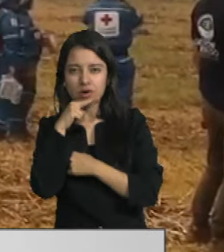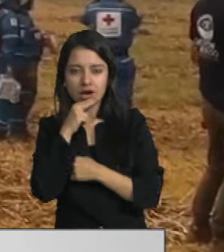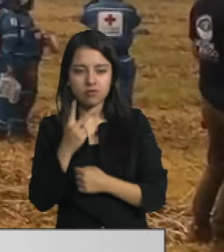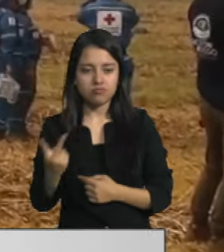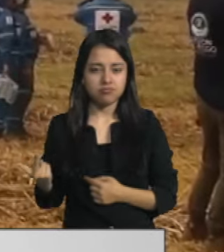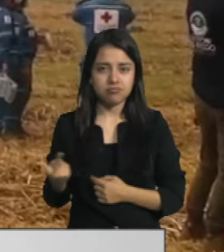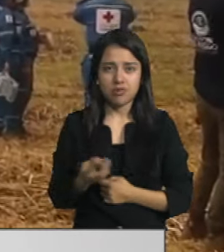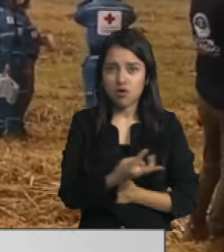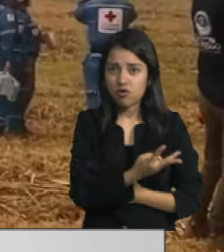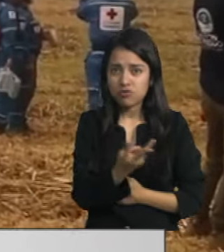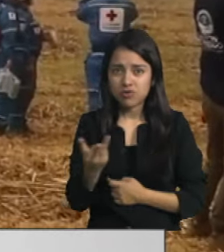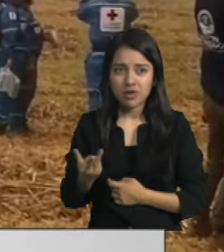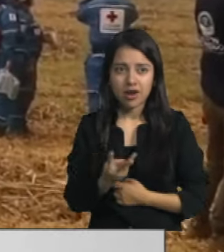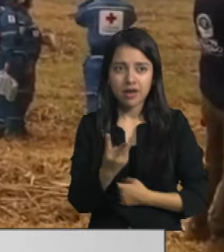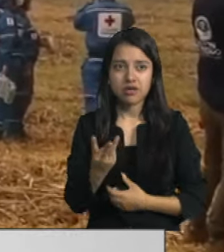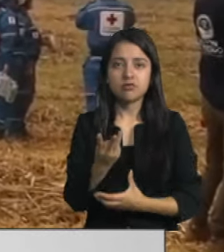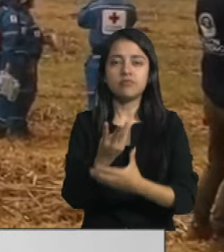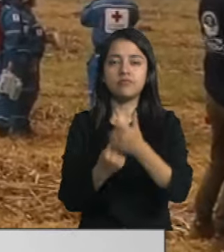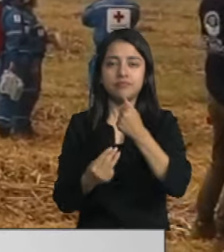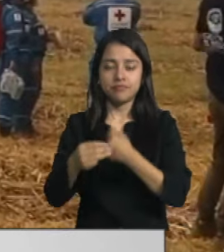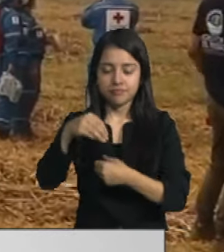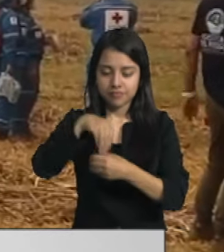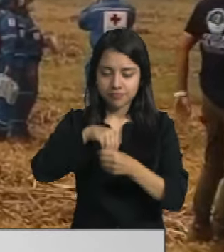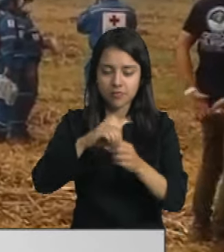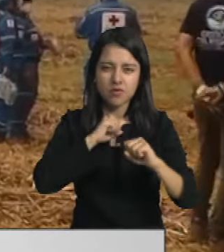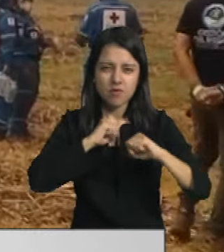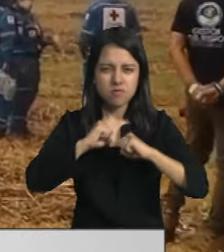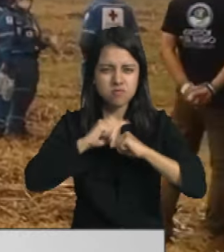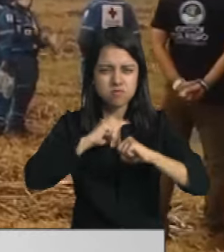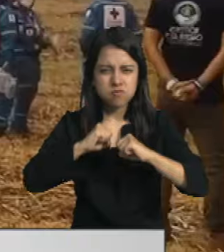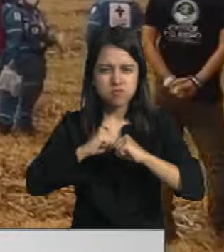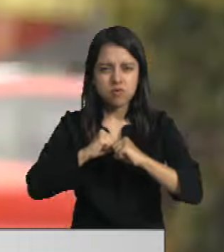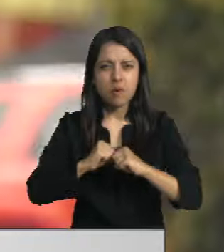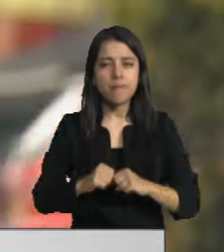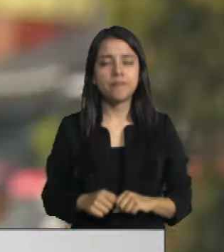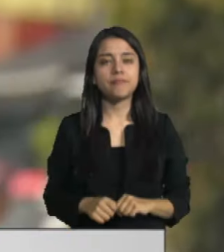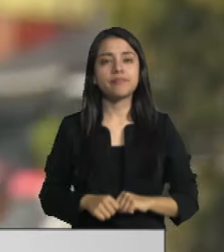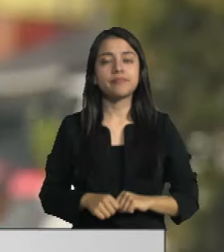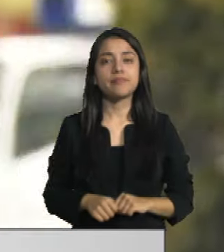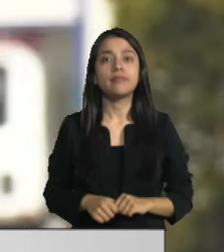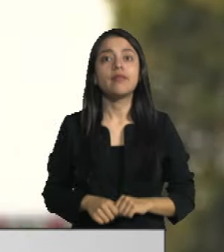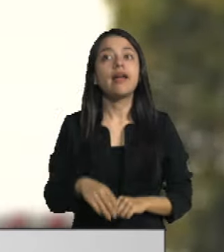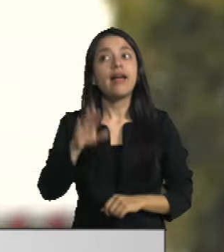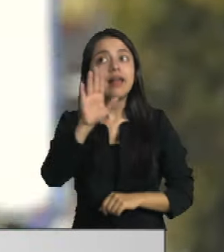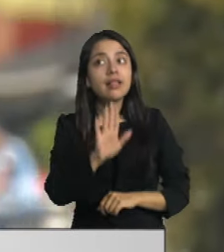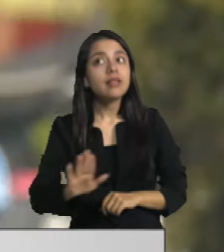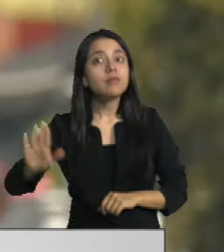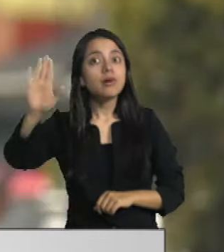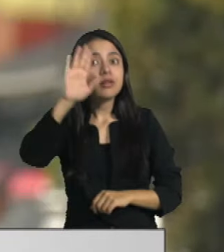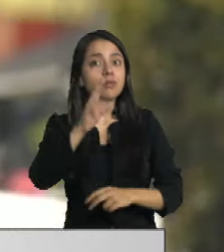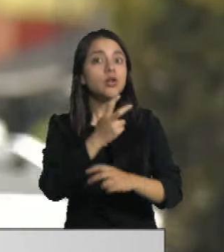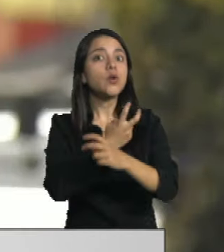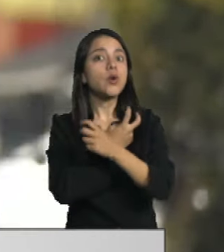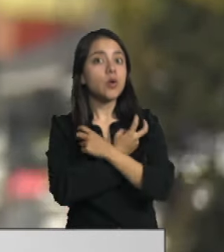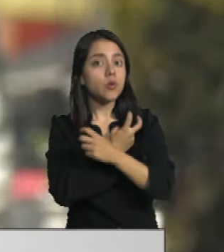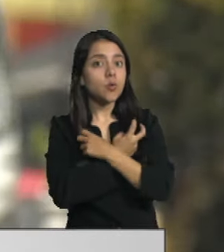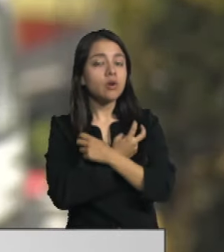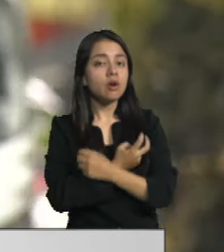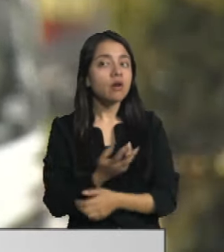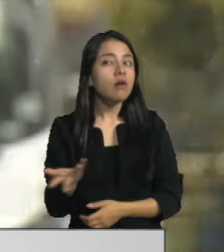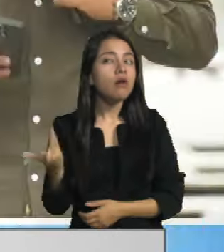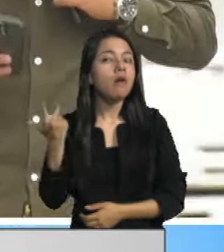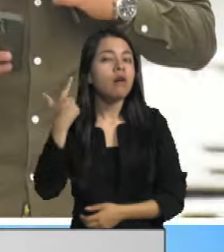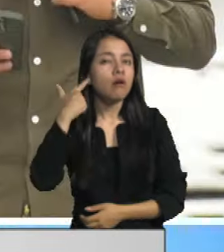de manera conjunta para poder solucionar esta emergencia que se presenta lo más pronto posible. En el departamento del Huila se confirma por parte de la